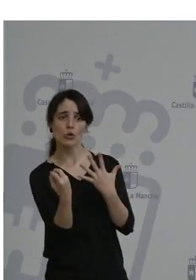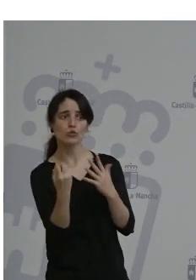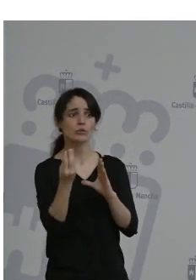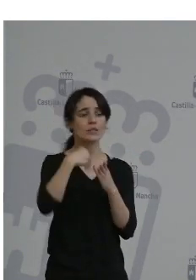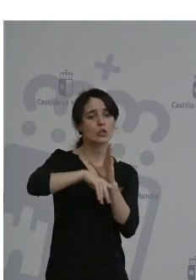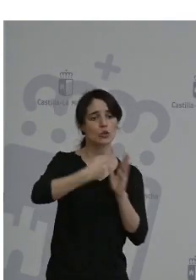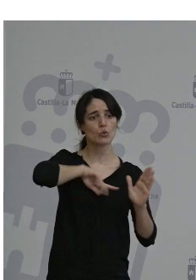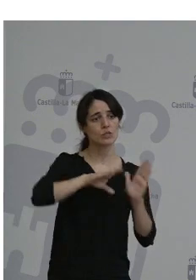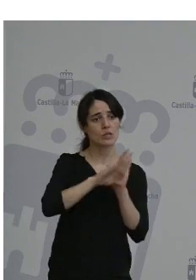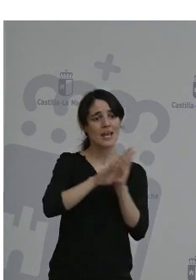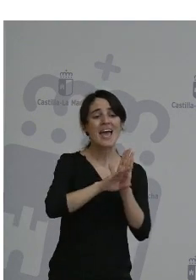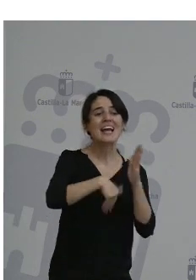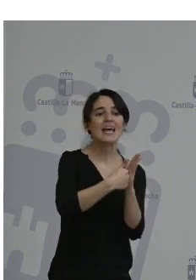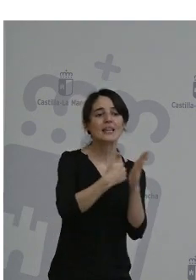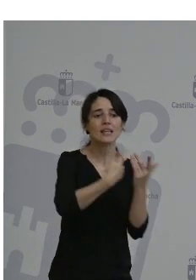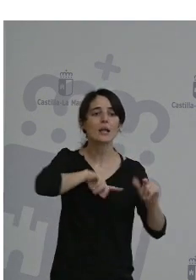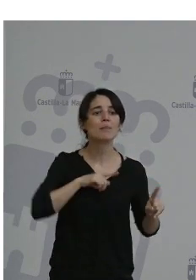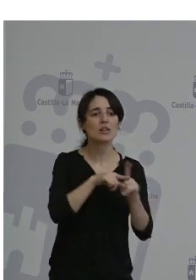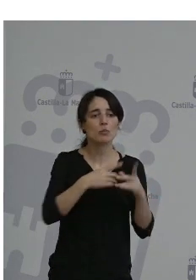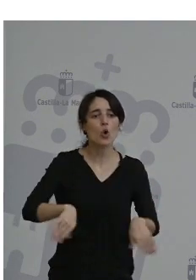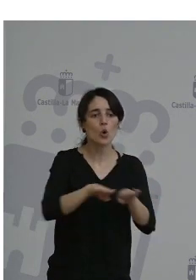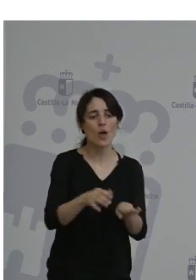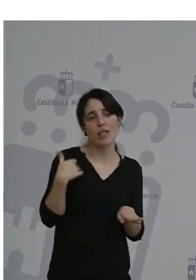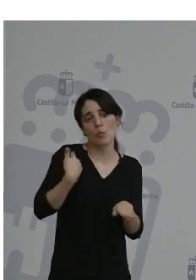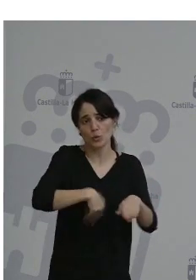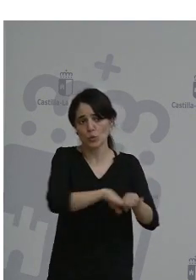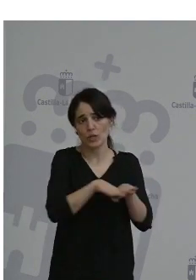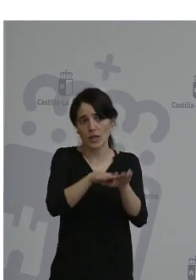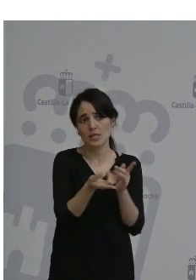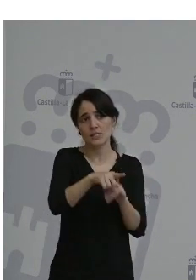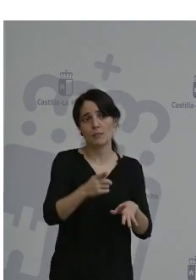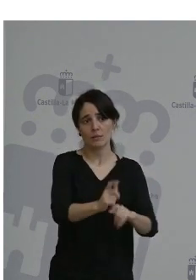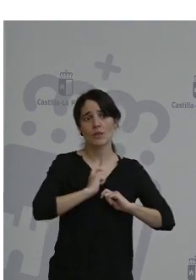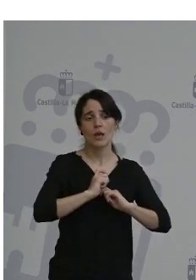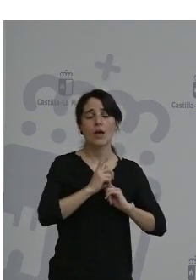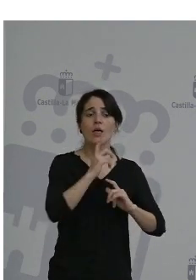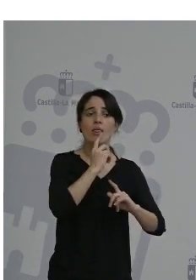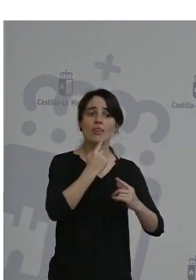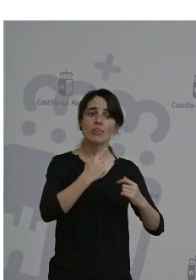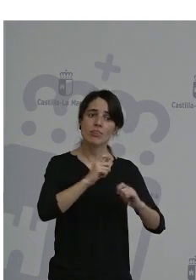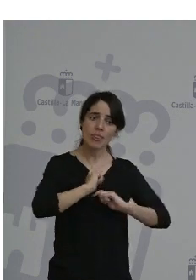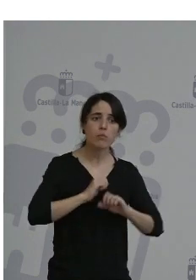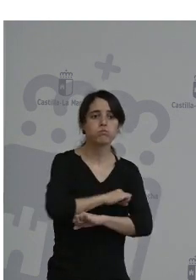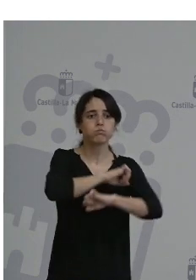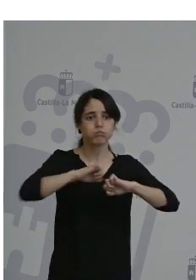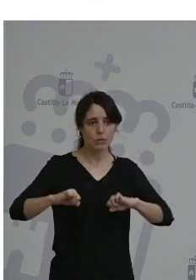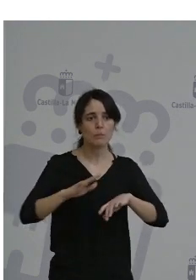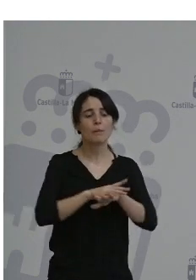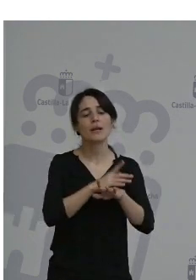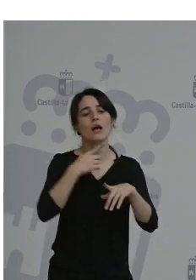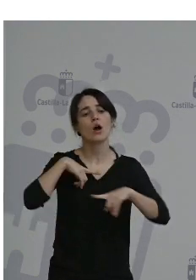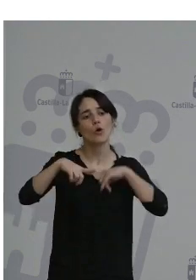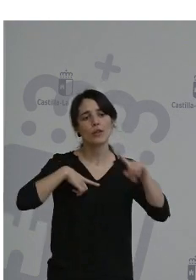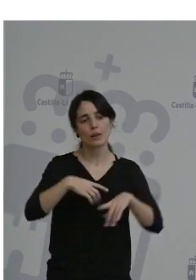de igualdad de oportunidades y ayudan a concretar la consideración de la igualdad como un valor superior de nuestro ordenamiento